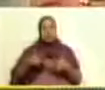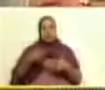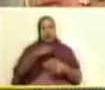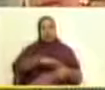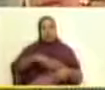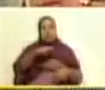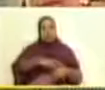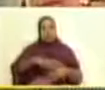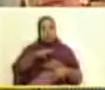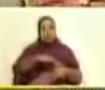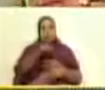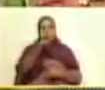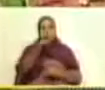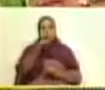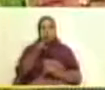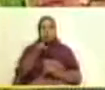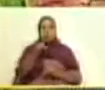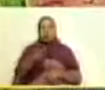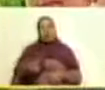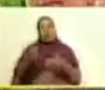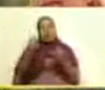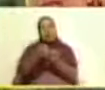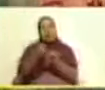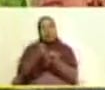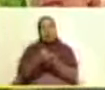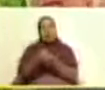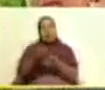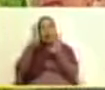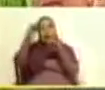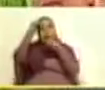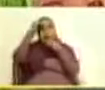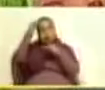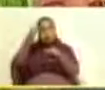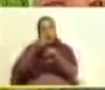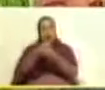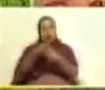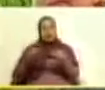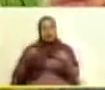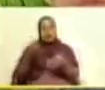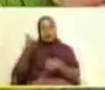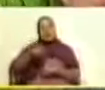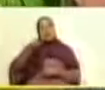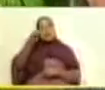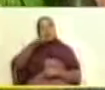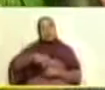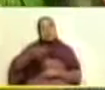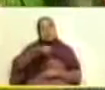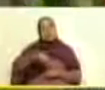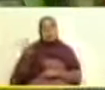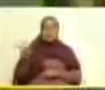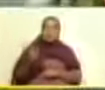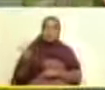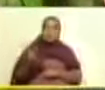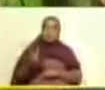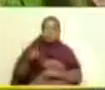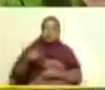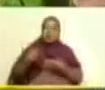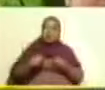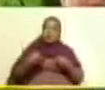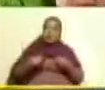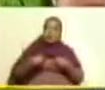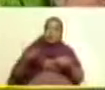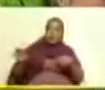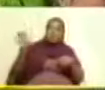misión que permita atender a las necesidades de los venezolanos que están en el